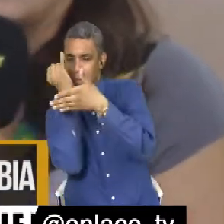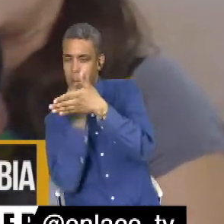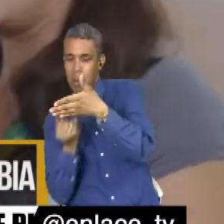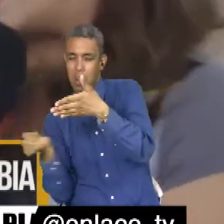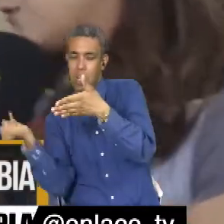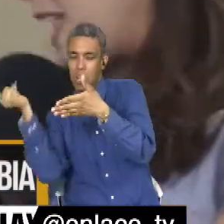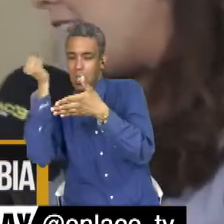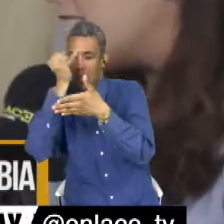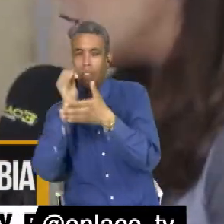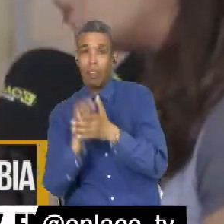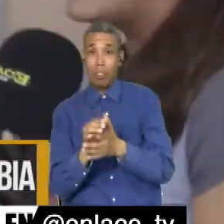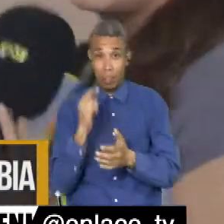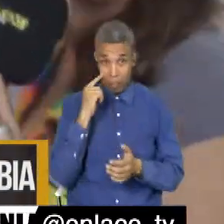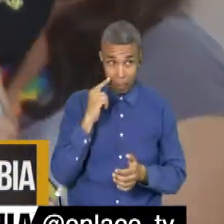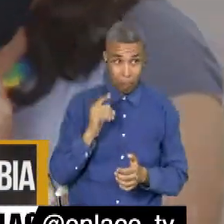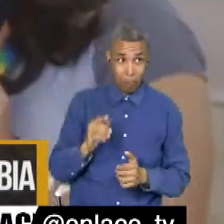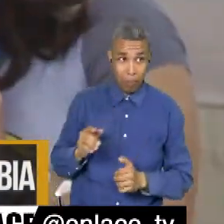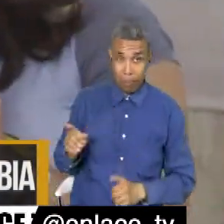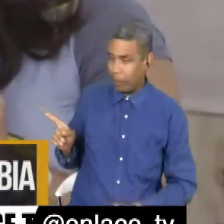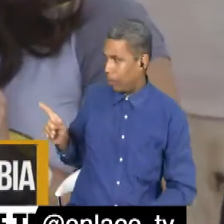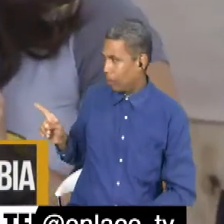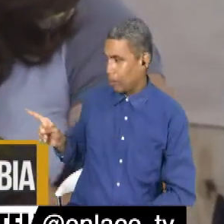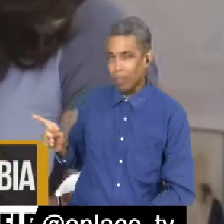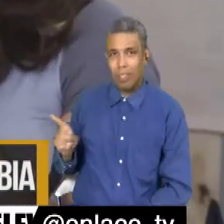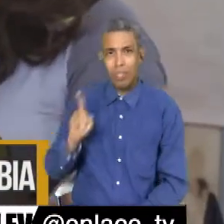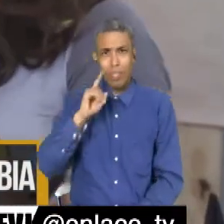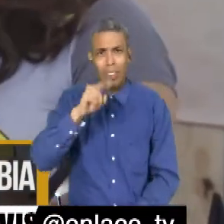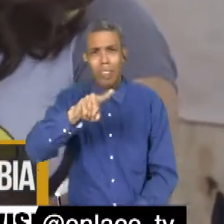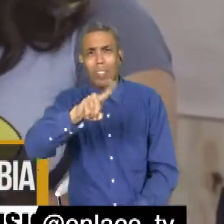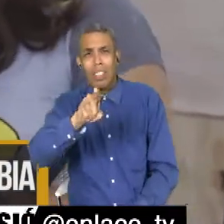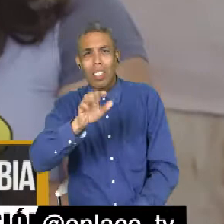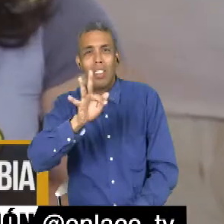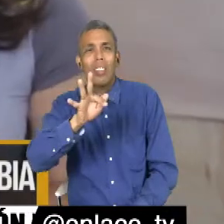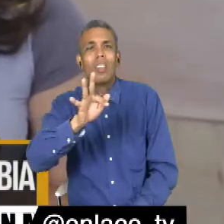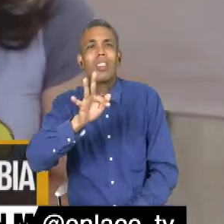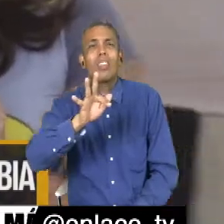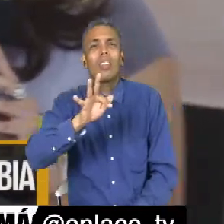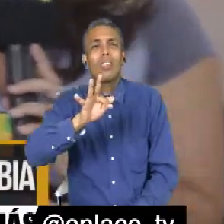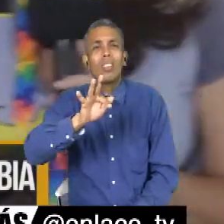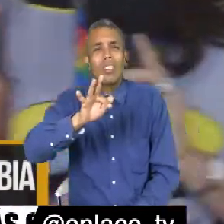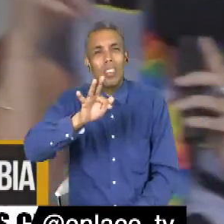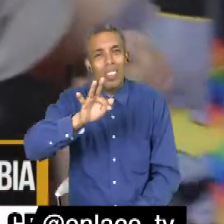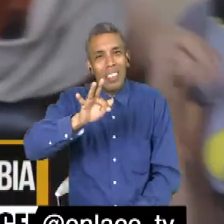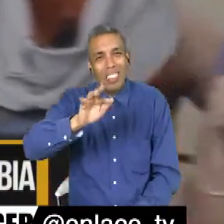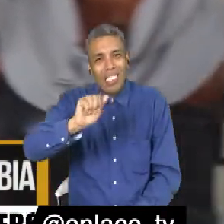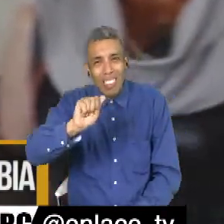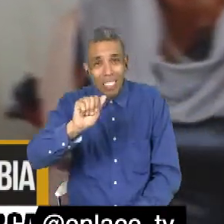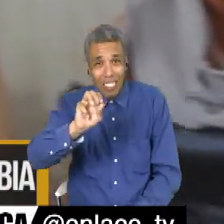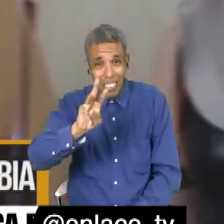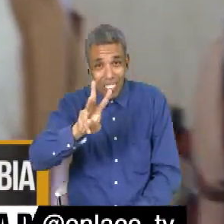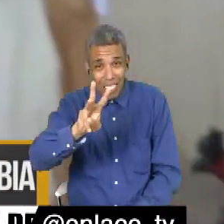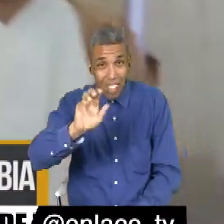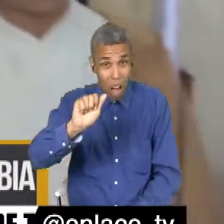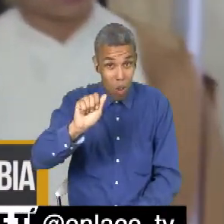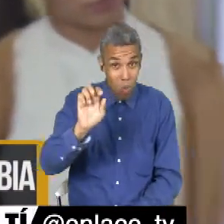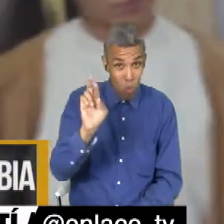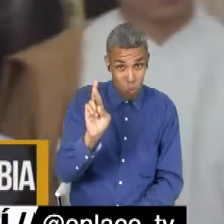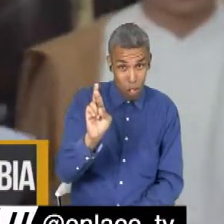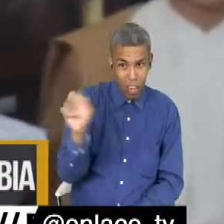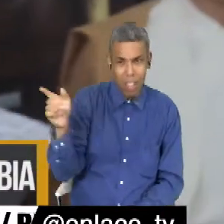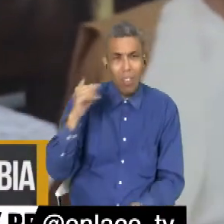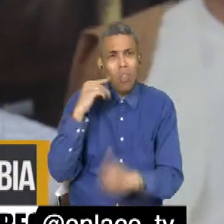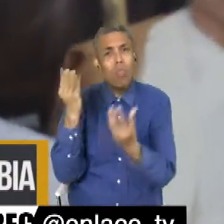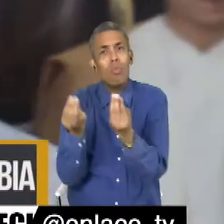Star Wars. Es una legión que realmente se ha conformado en nuestro país, que también es a nivel internacional, pero que vienen desde Bogotá para